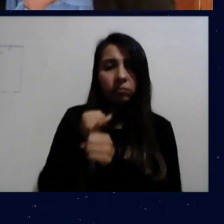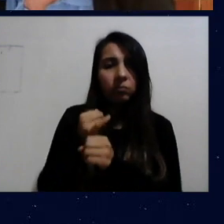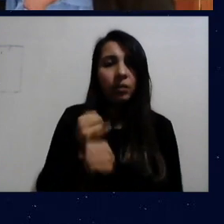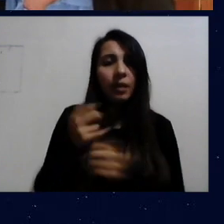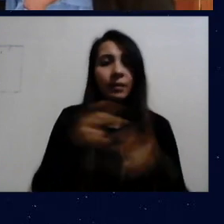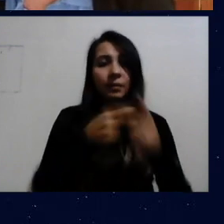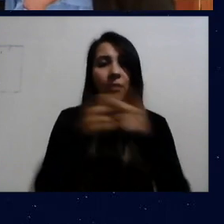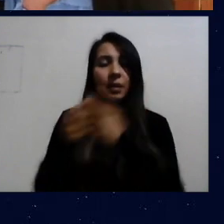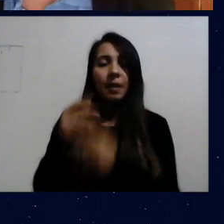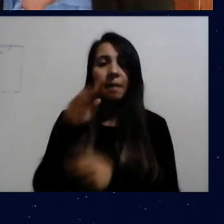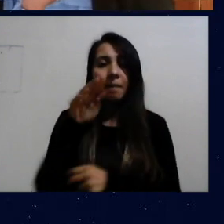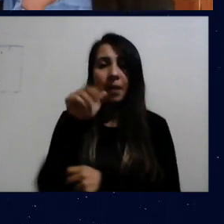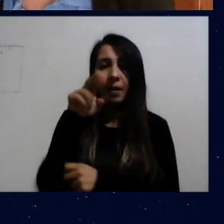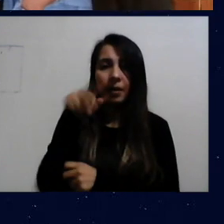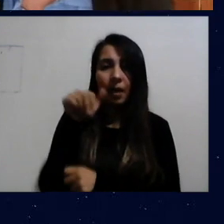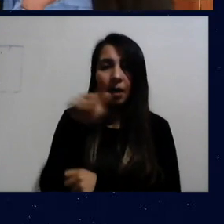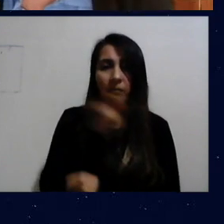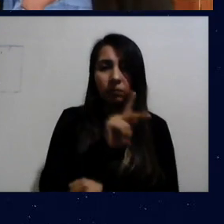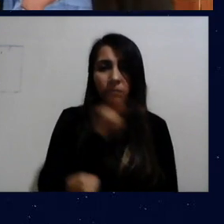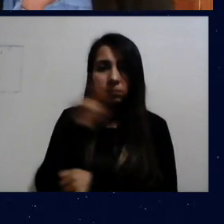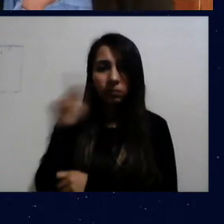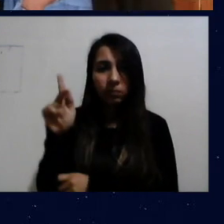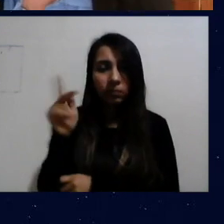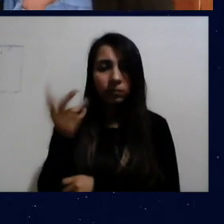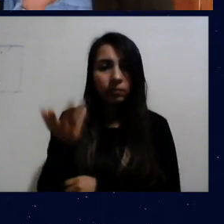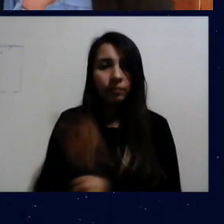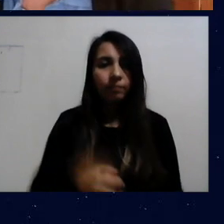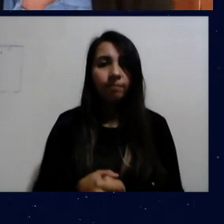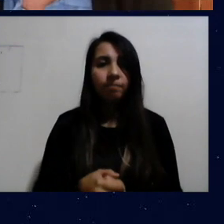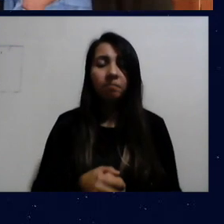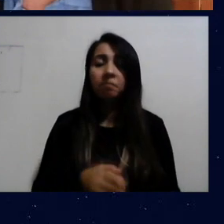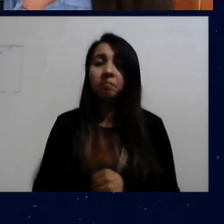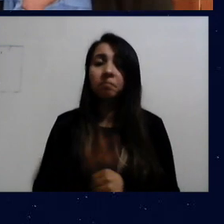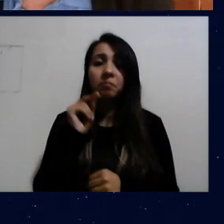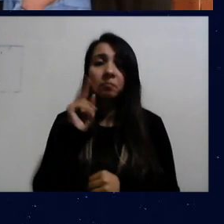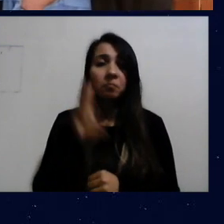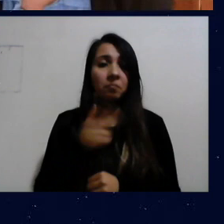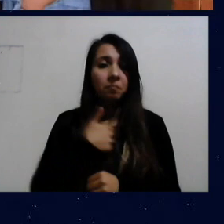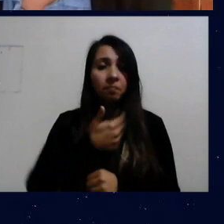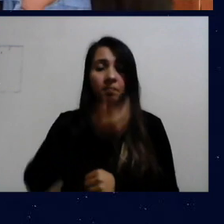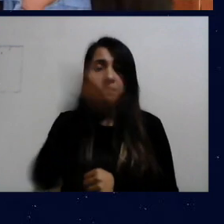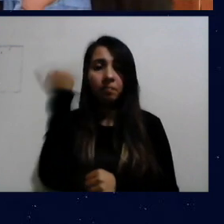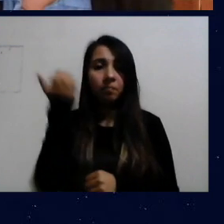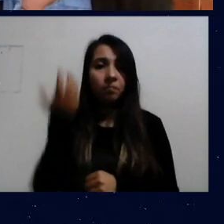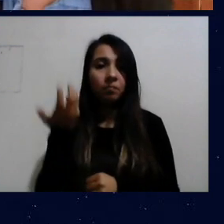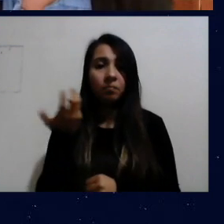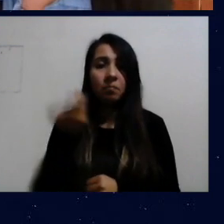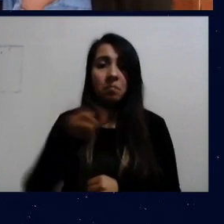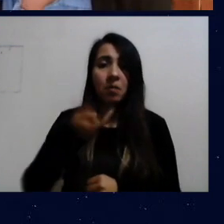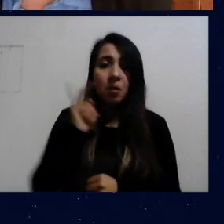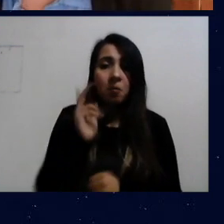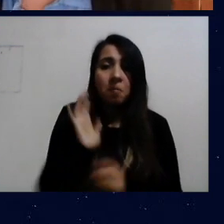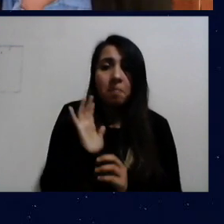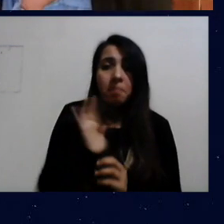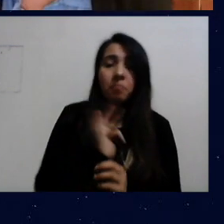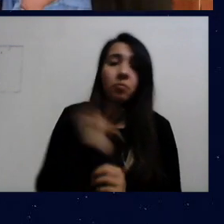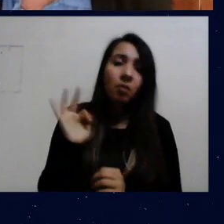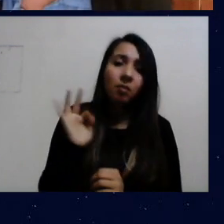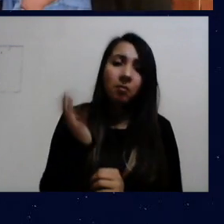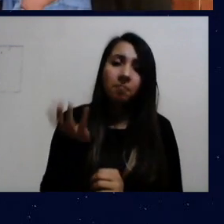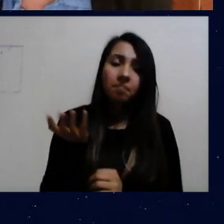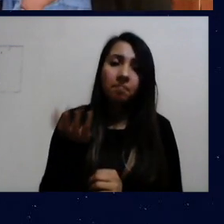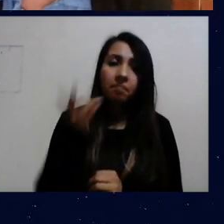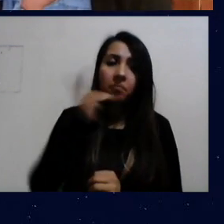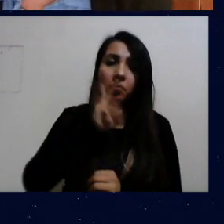No lo sé. Pero bueno, lo podemos hacer porque esos cálculos los hicimos nosotros, o sea que